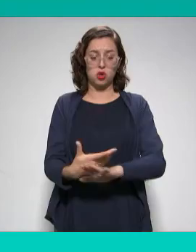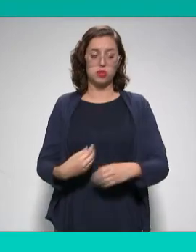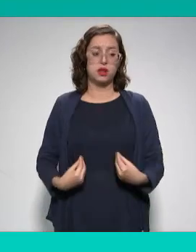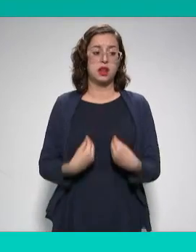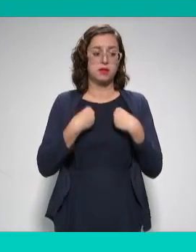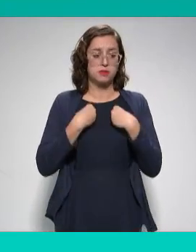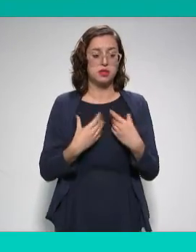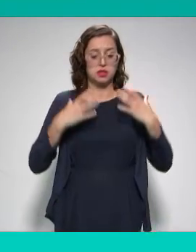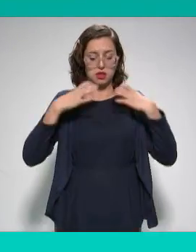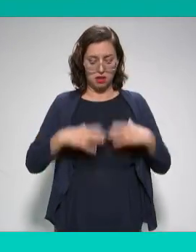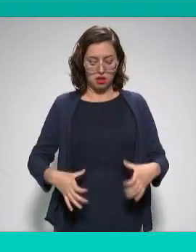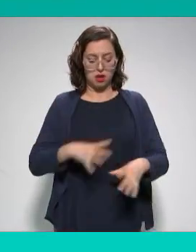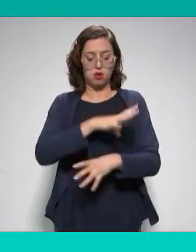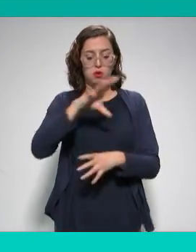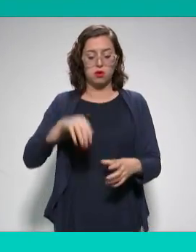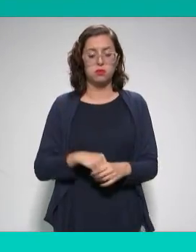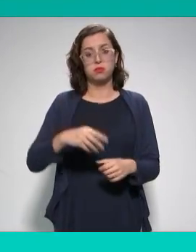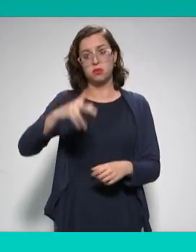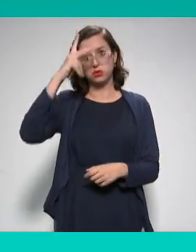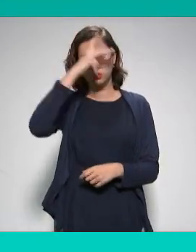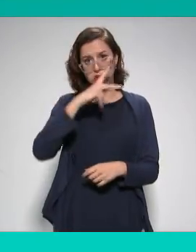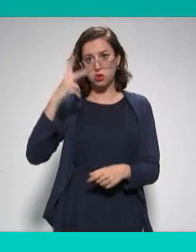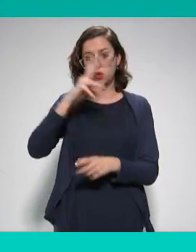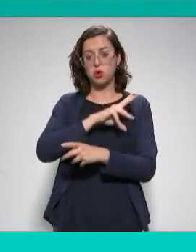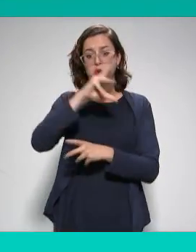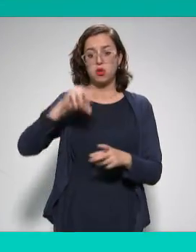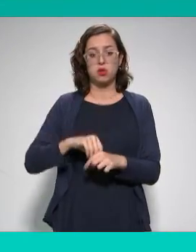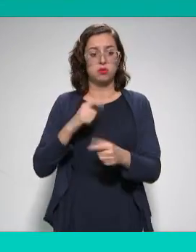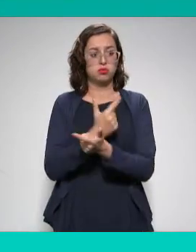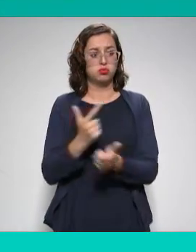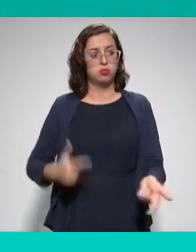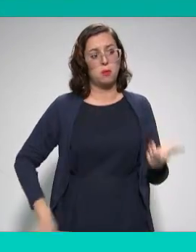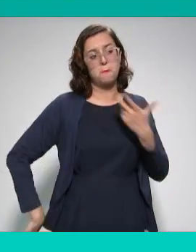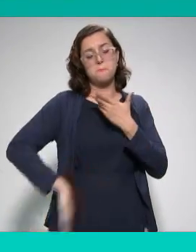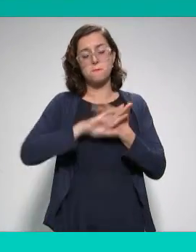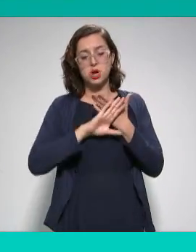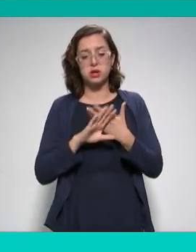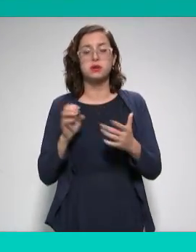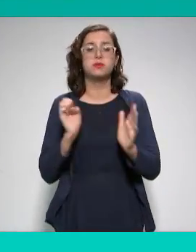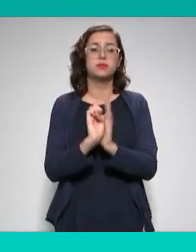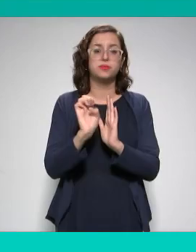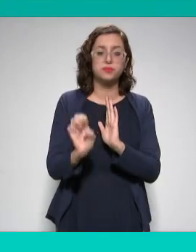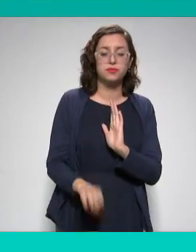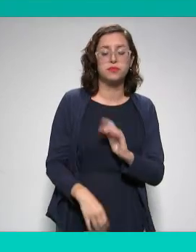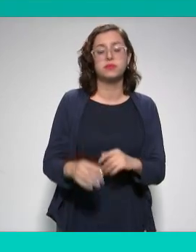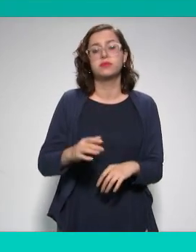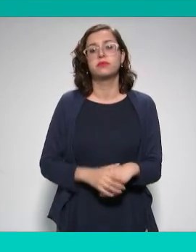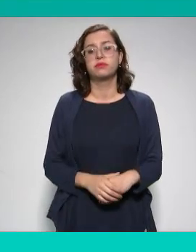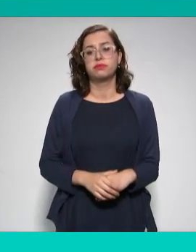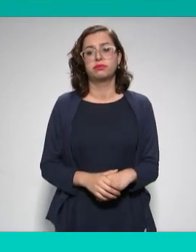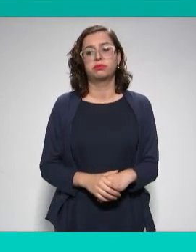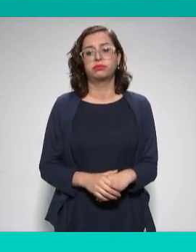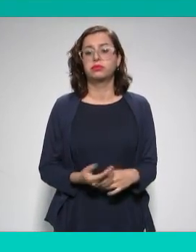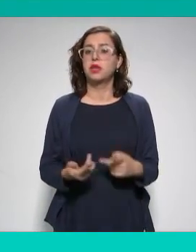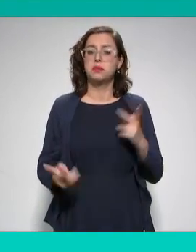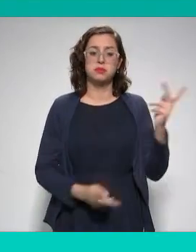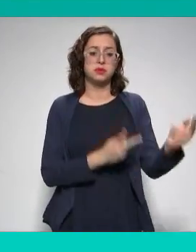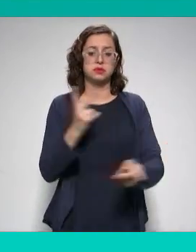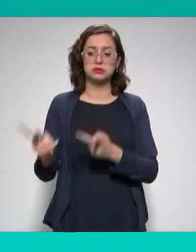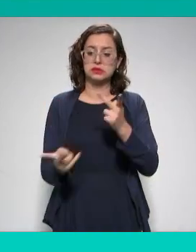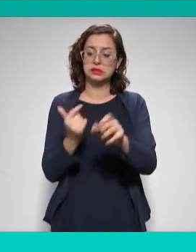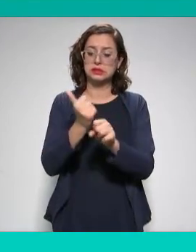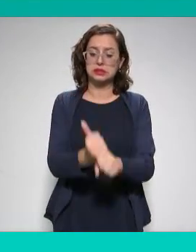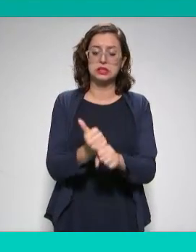vida integridad física y psicológica y la libertad por ejemplo la encuesta nacional de victimización y percepción